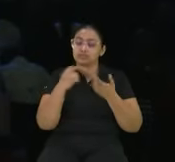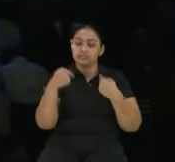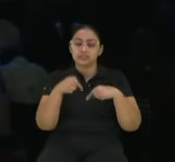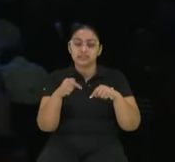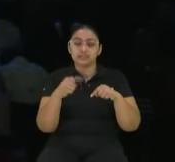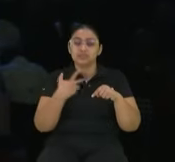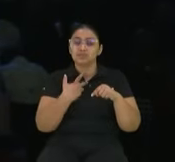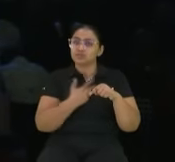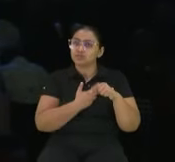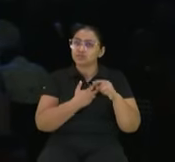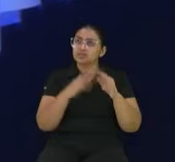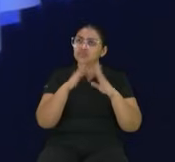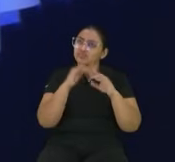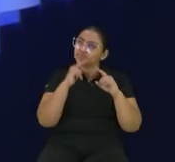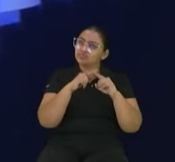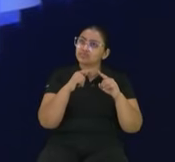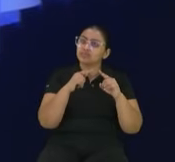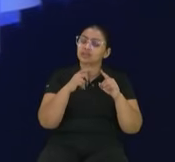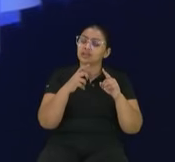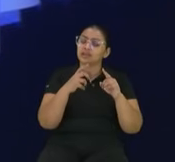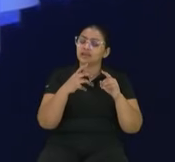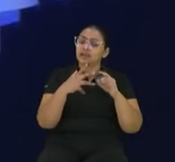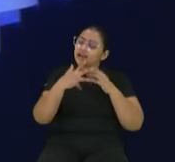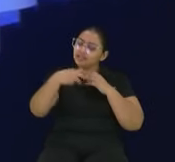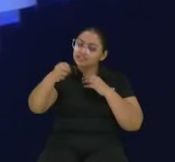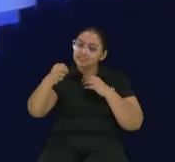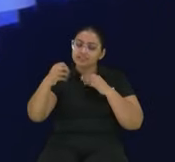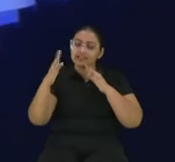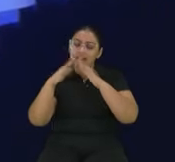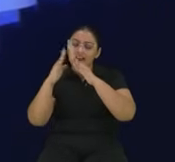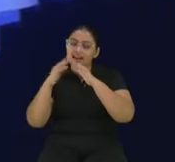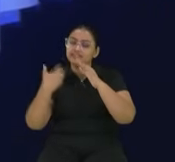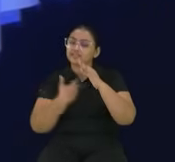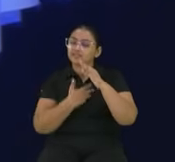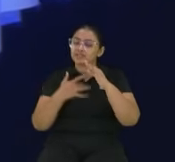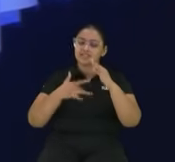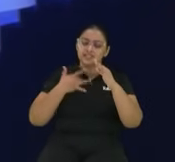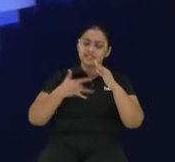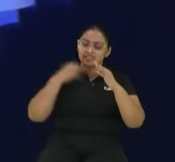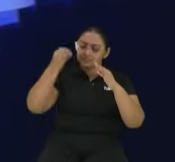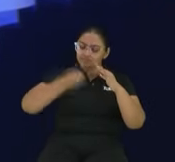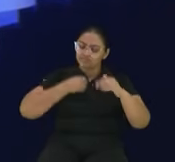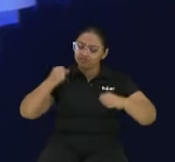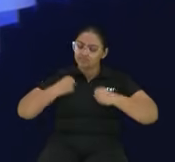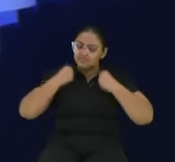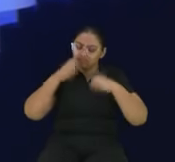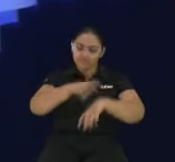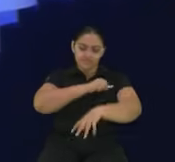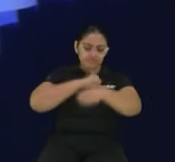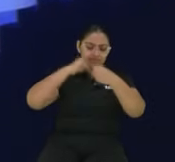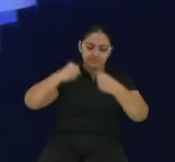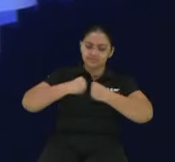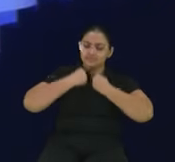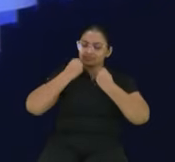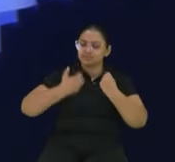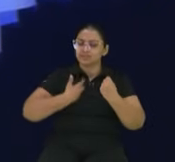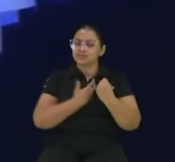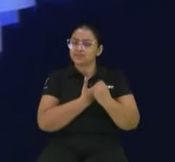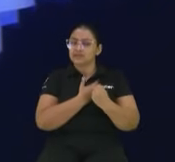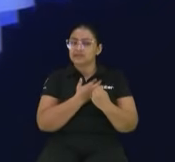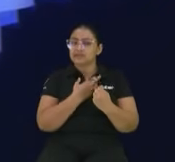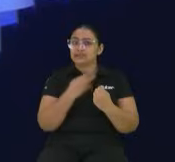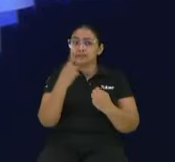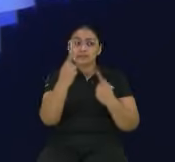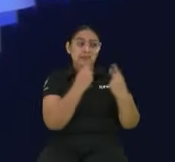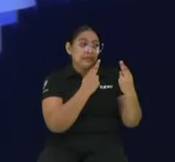a casa fortalecidos y valientes señor que podamos encontrar esa respuesta que hoy